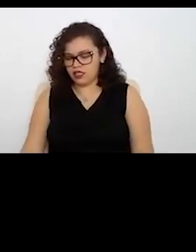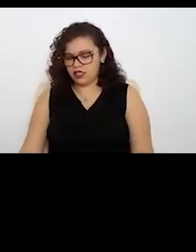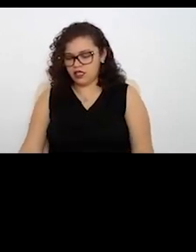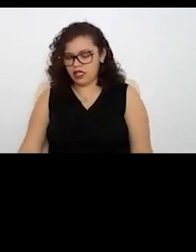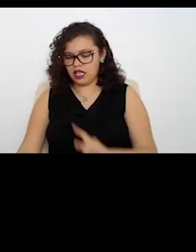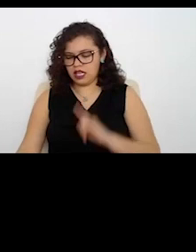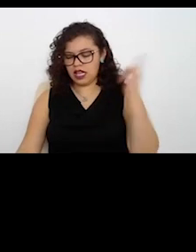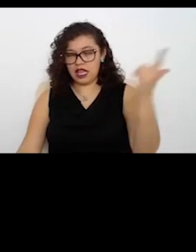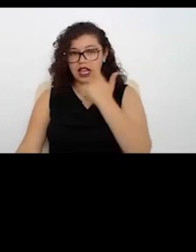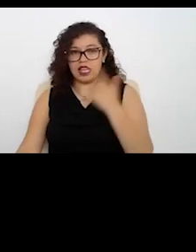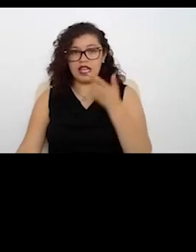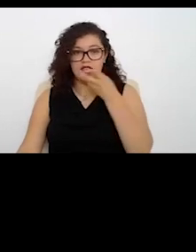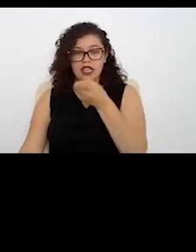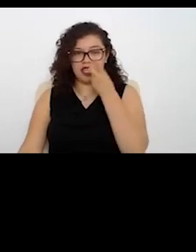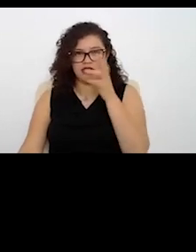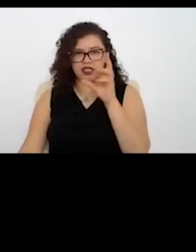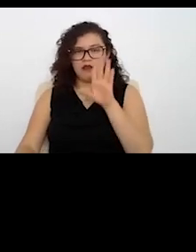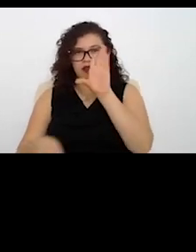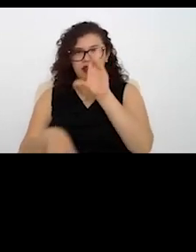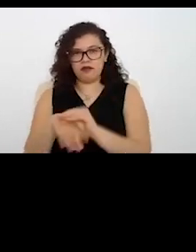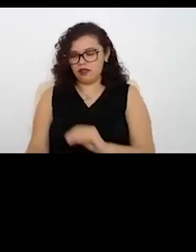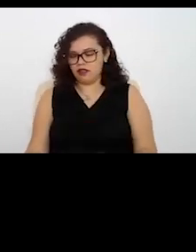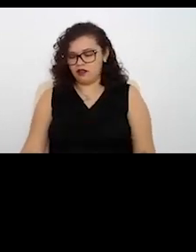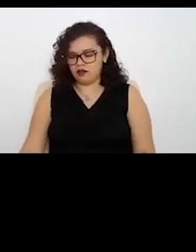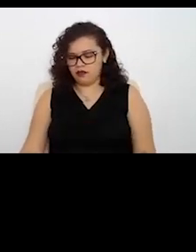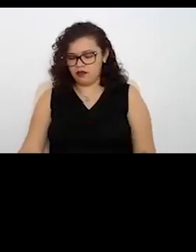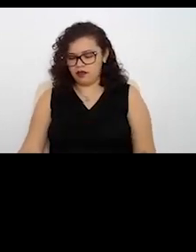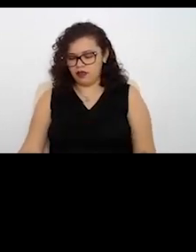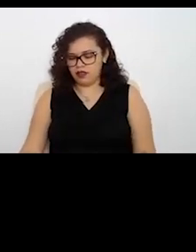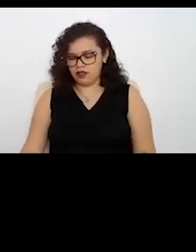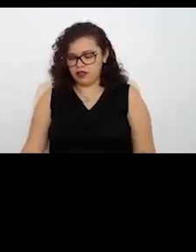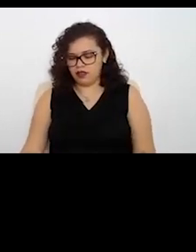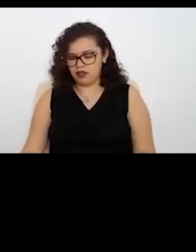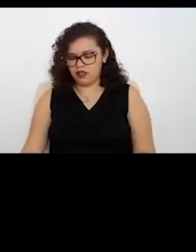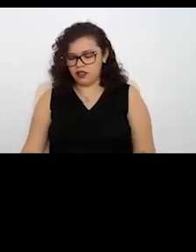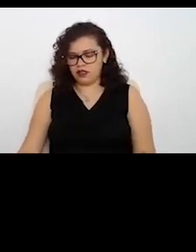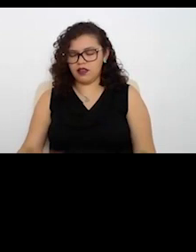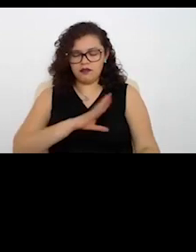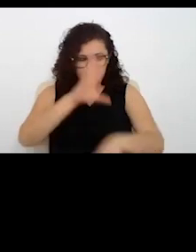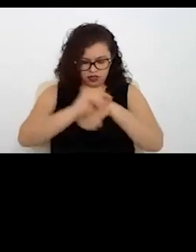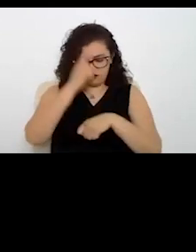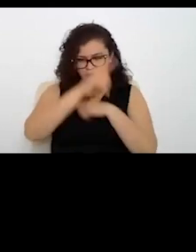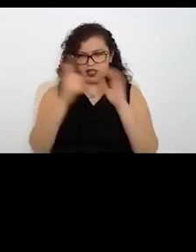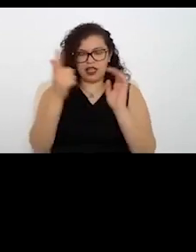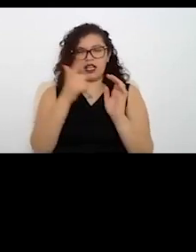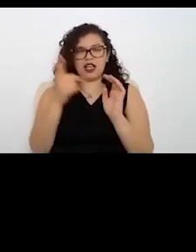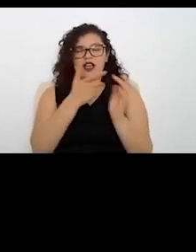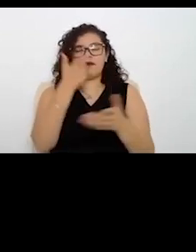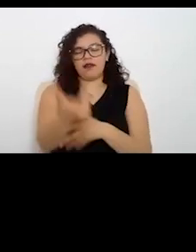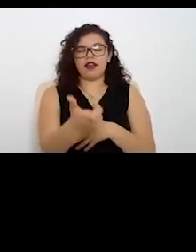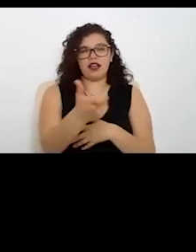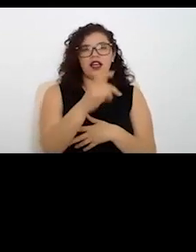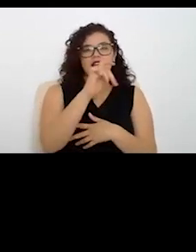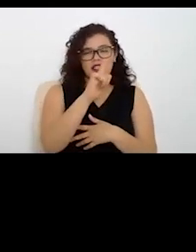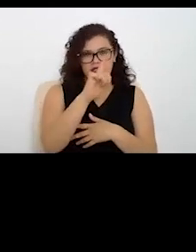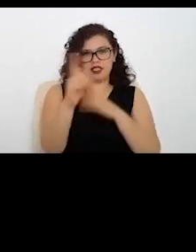No existen permisos con... Perdón, estoy diciendo algo que no. Sí existen permisos con goce de sueldo conforme a la ley. Son